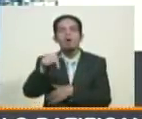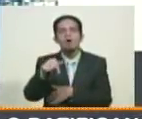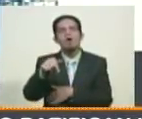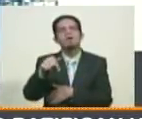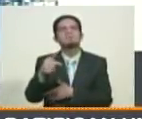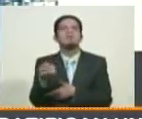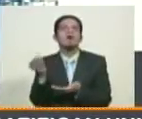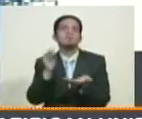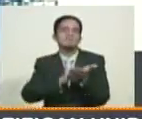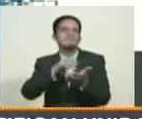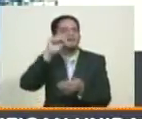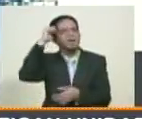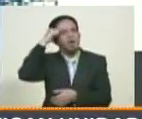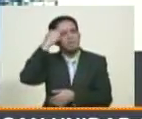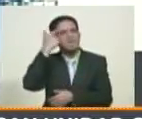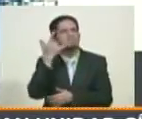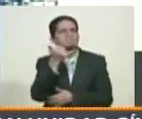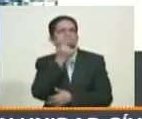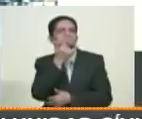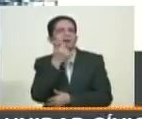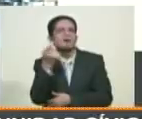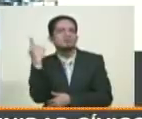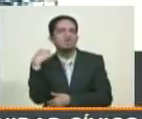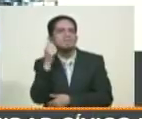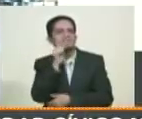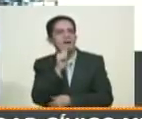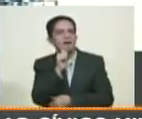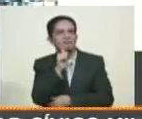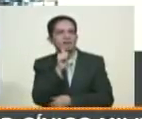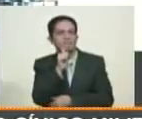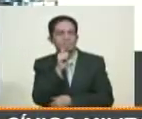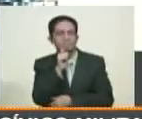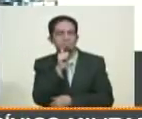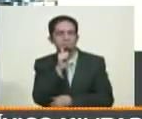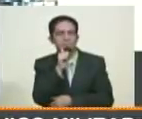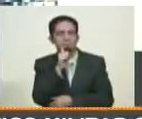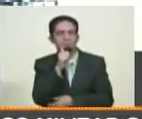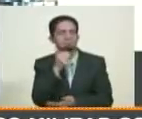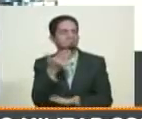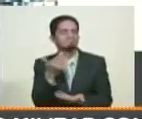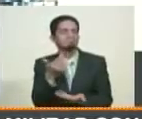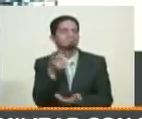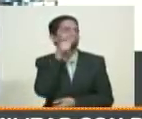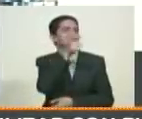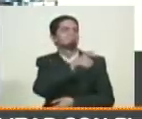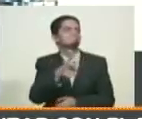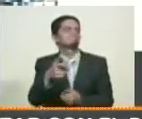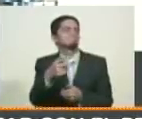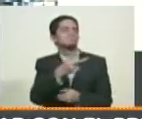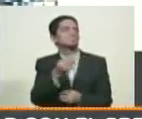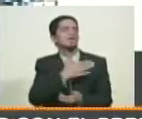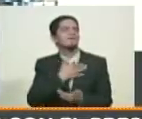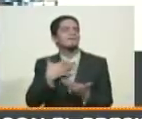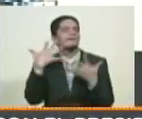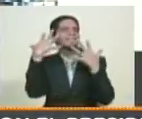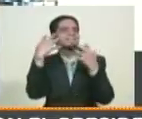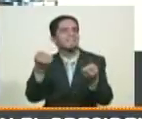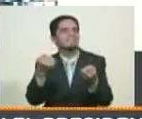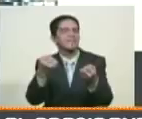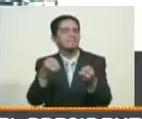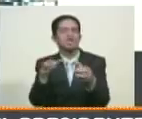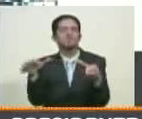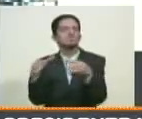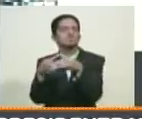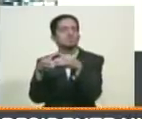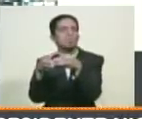pasado, porque pareciera que no se quiere entender, un sector no quiere